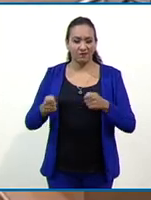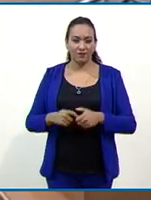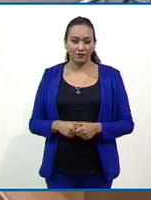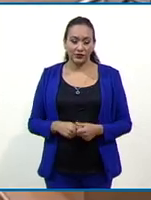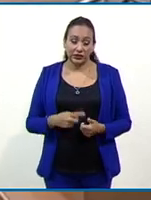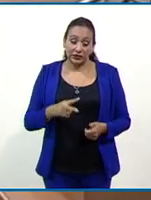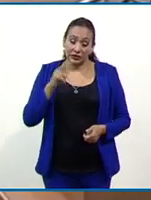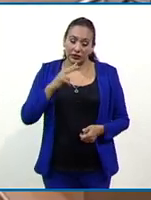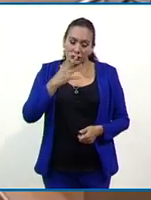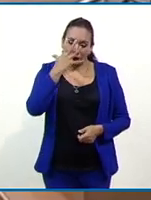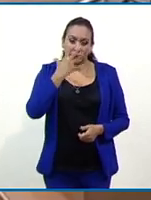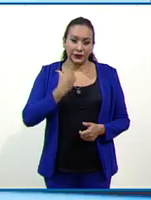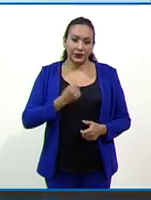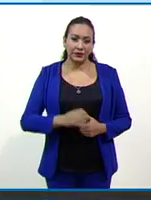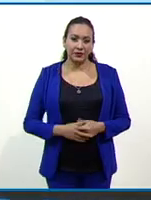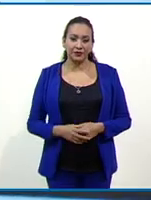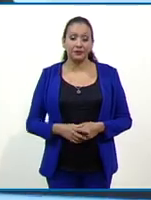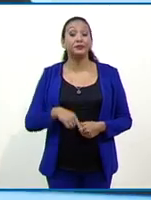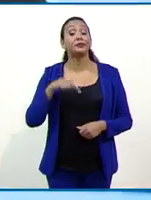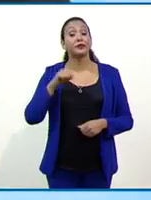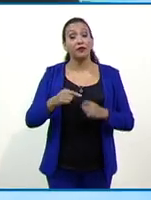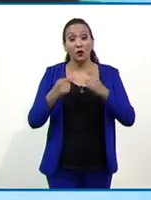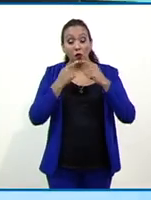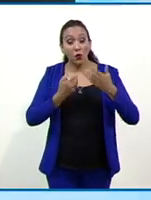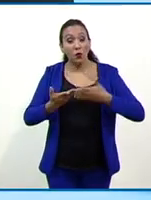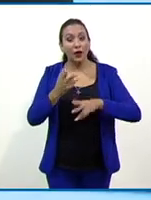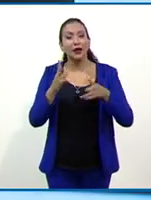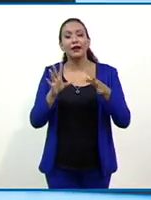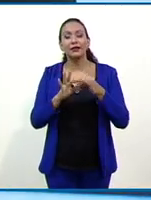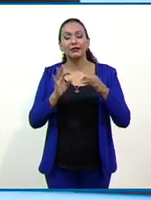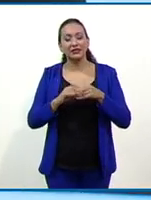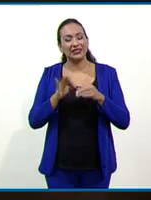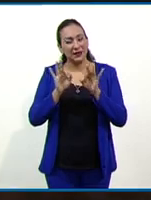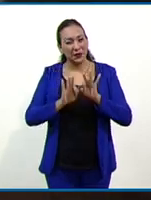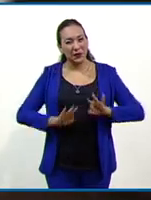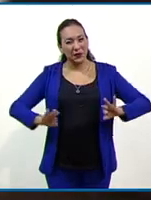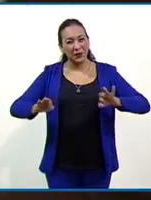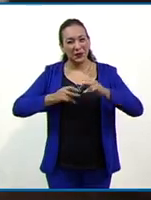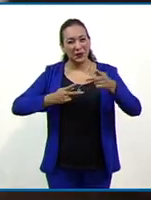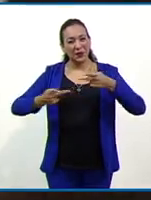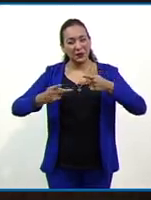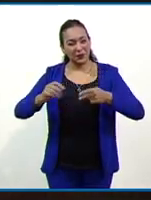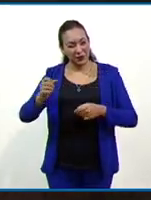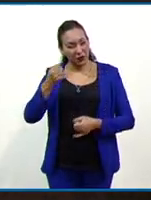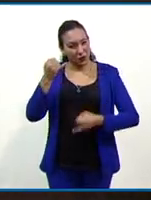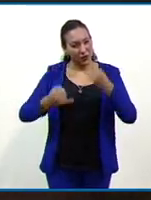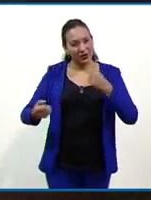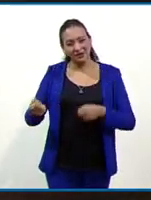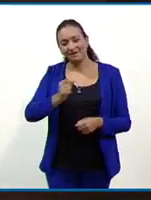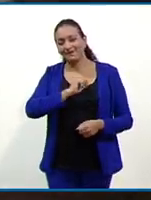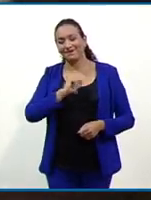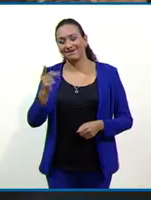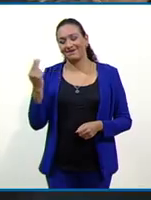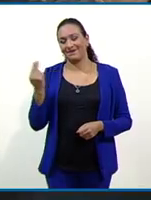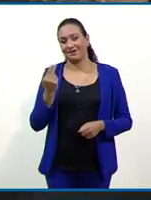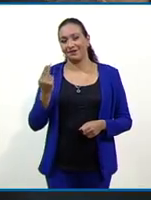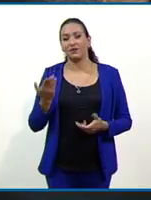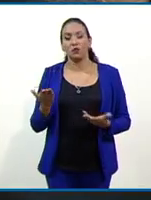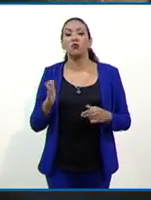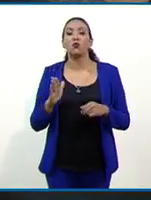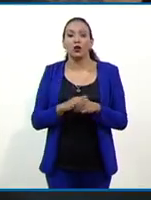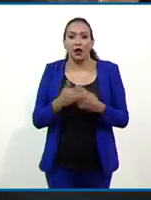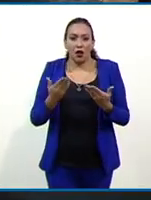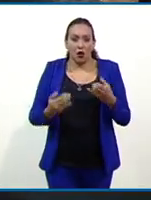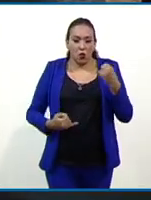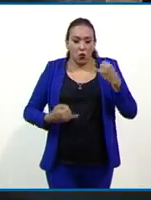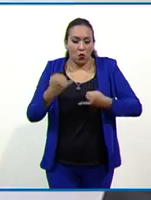jornadas de diálogo desde la Judicatura, reiteraron la importancia de la carrera judicial, pues la especialización del servicio público influye